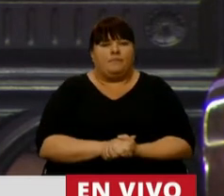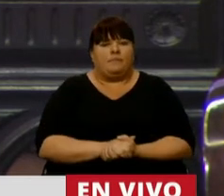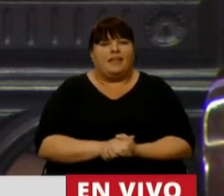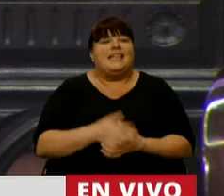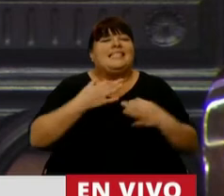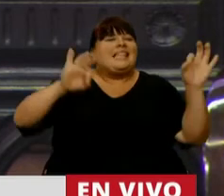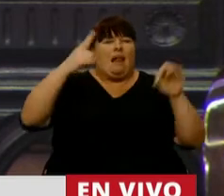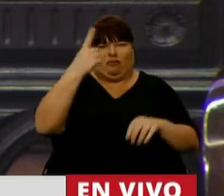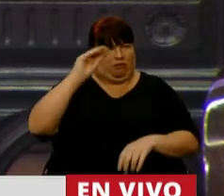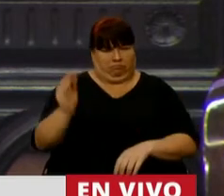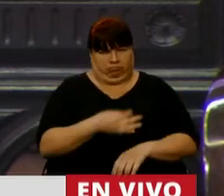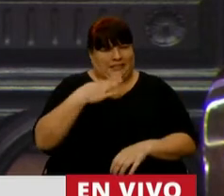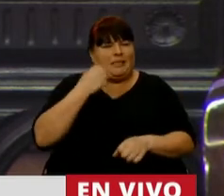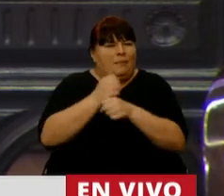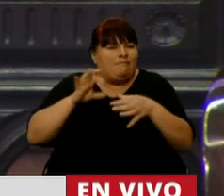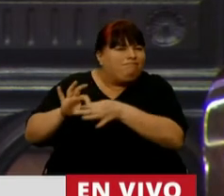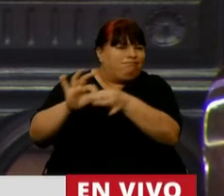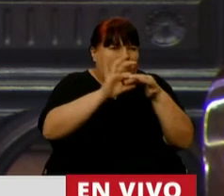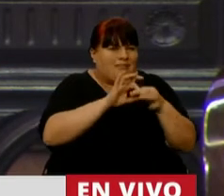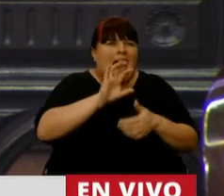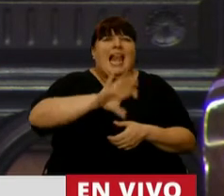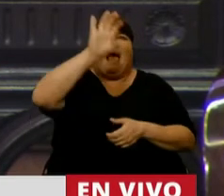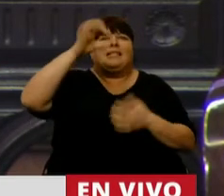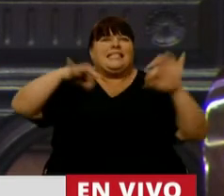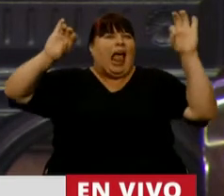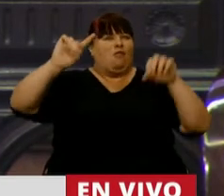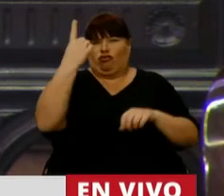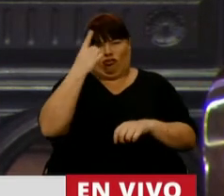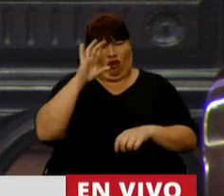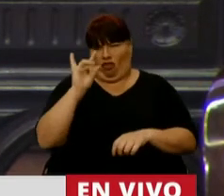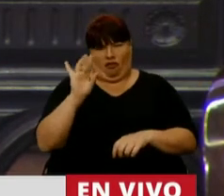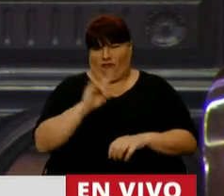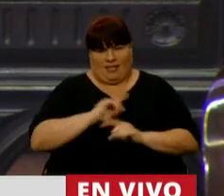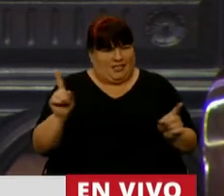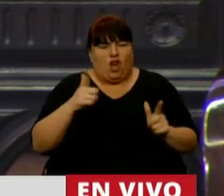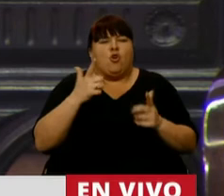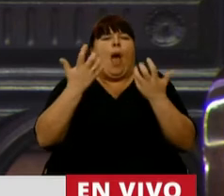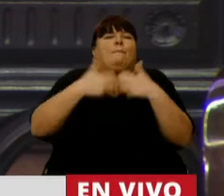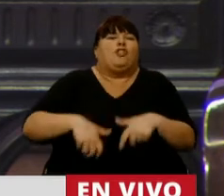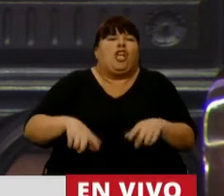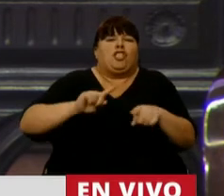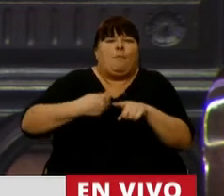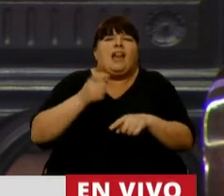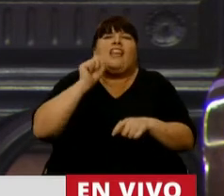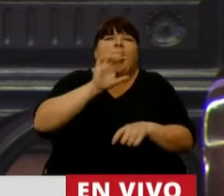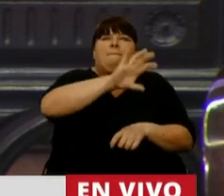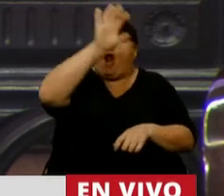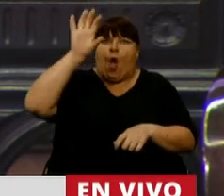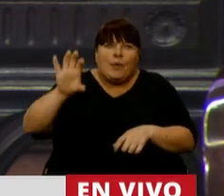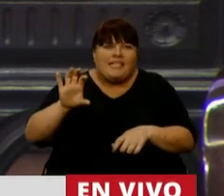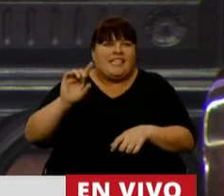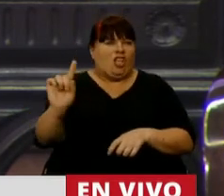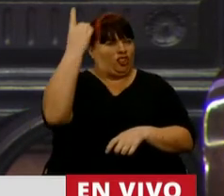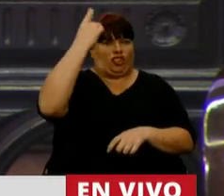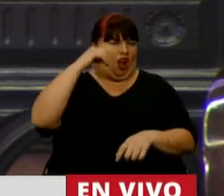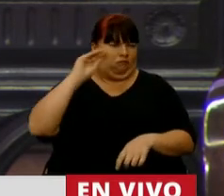se salva solo, que ninguna provincia se salva sola, que no hay un proyecto político provincial que se